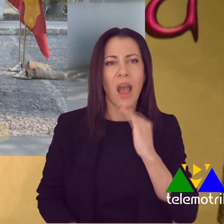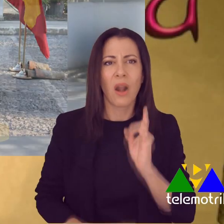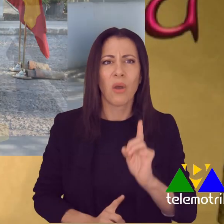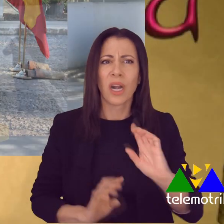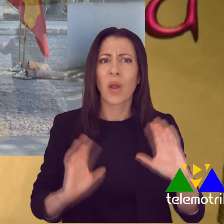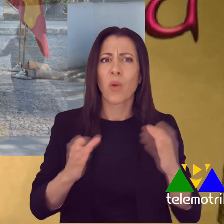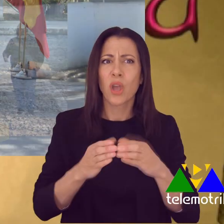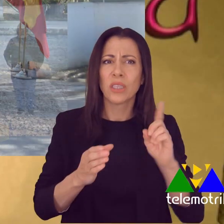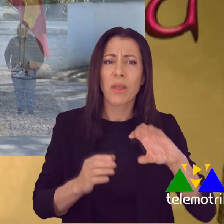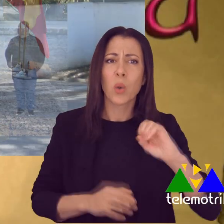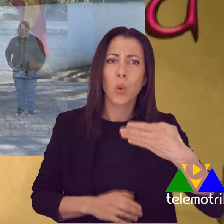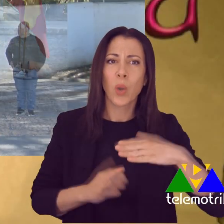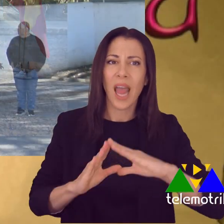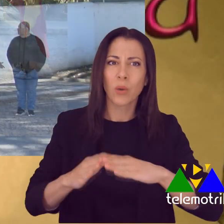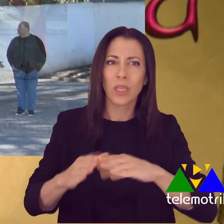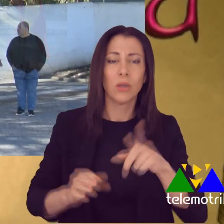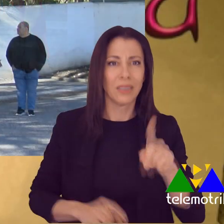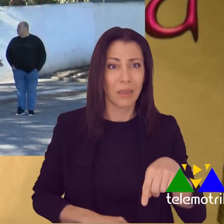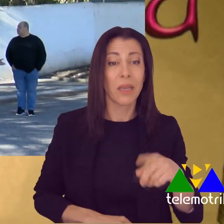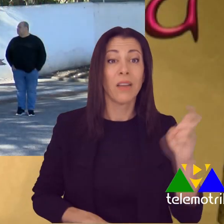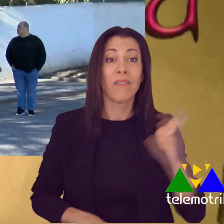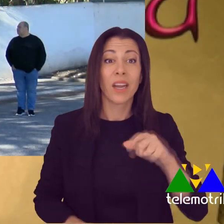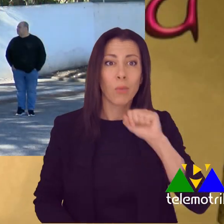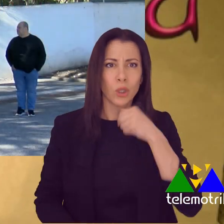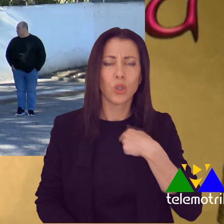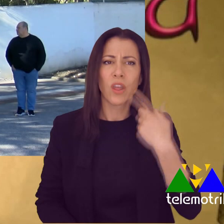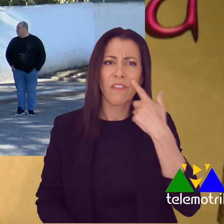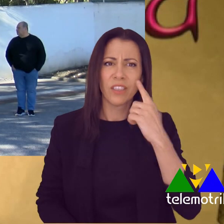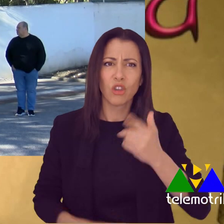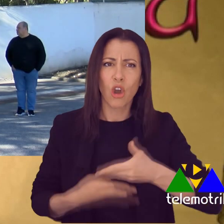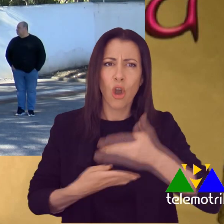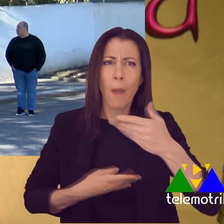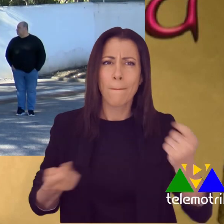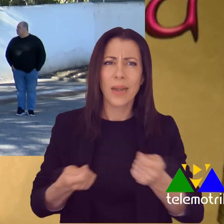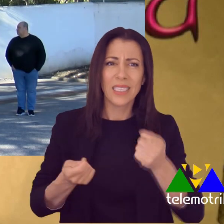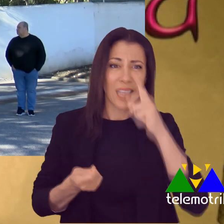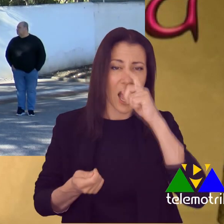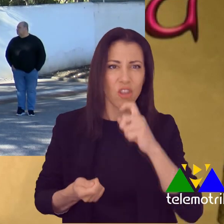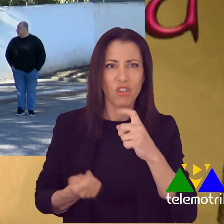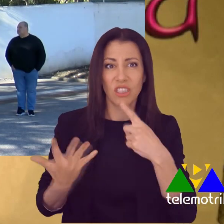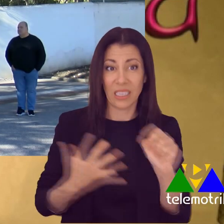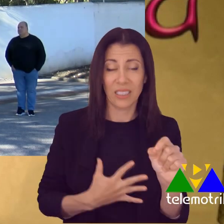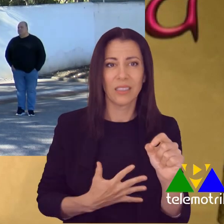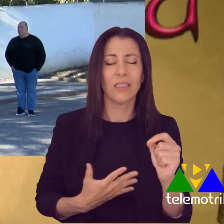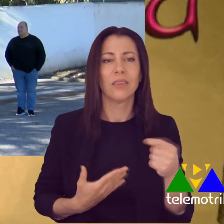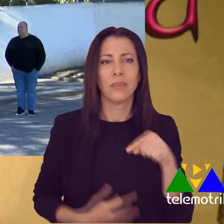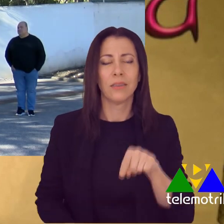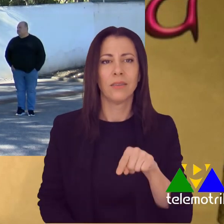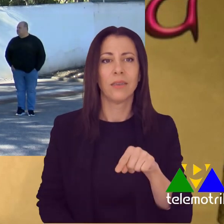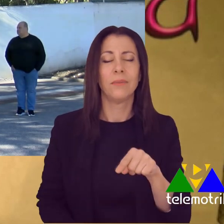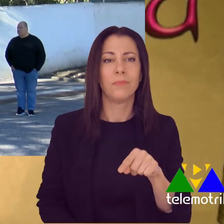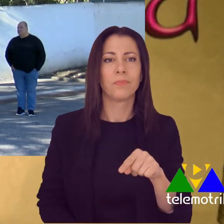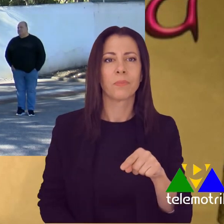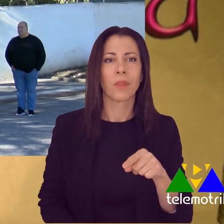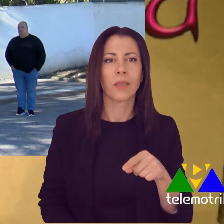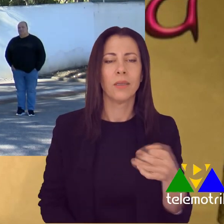Club Náutico también, donde cuando venían a Motril, yo he visto prensa desde los años 60 donde